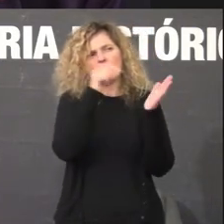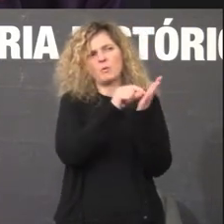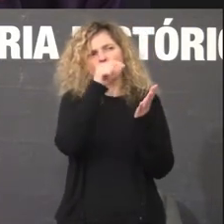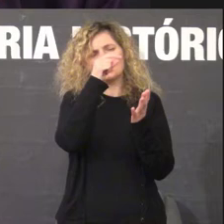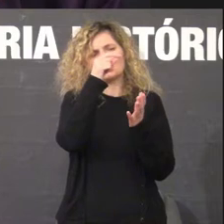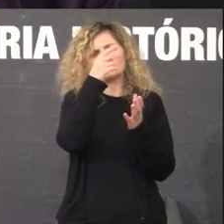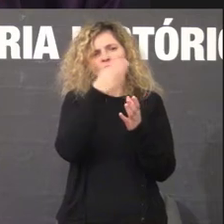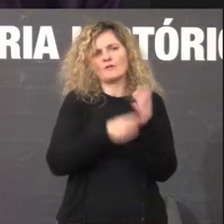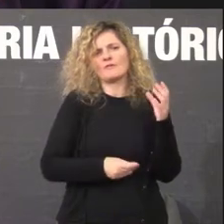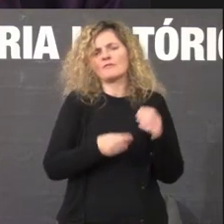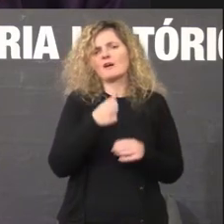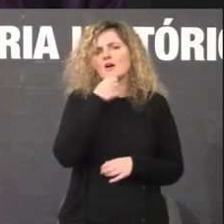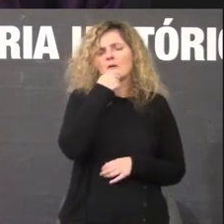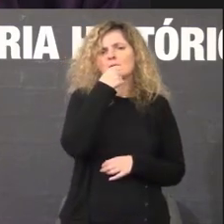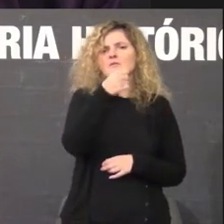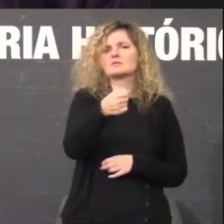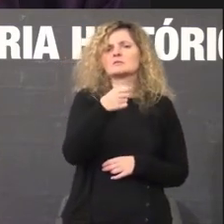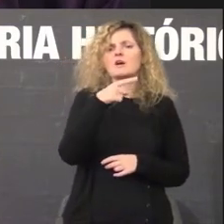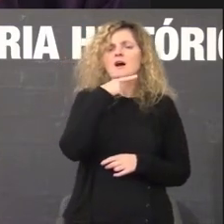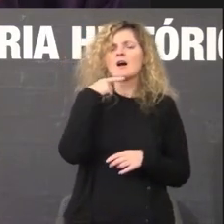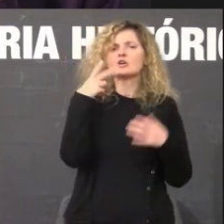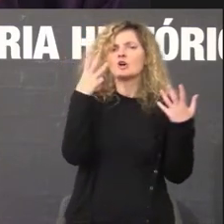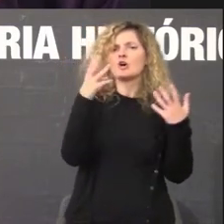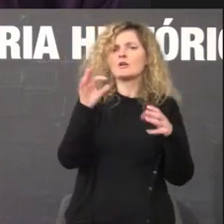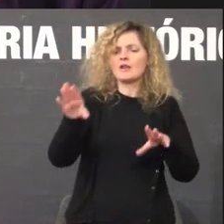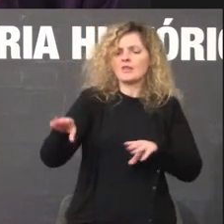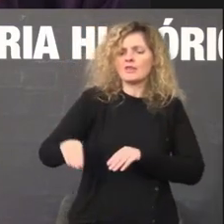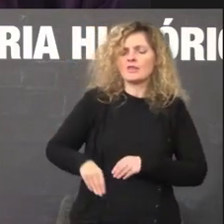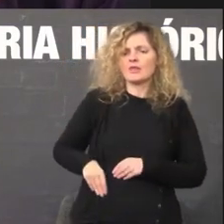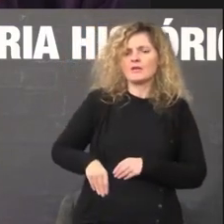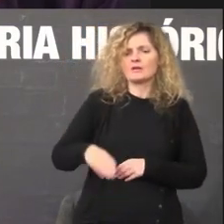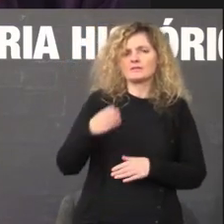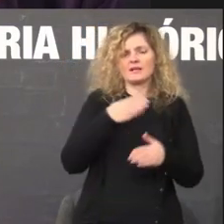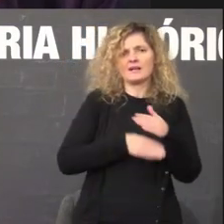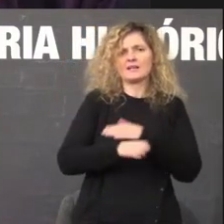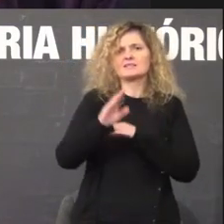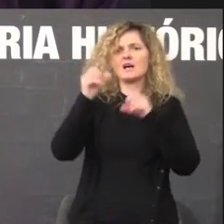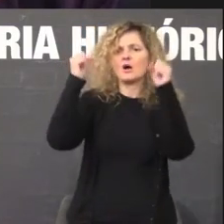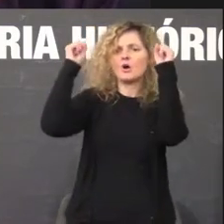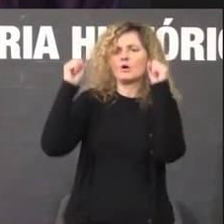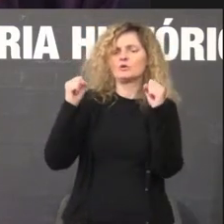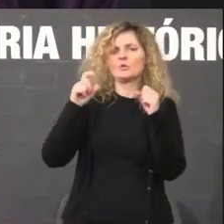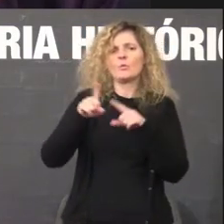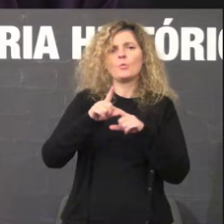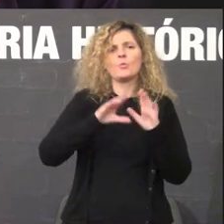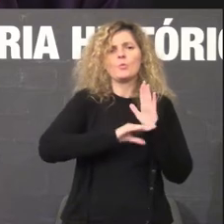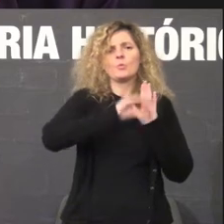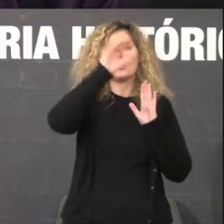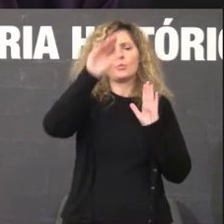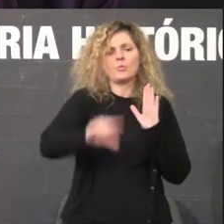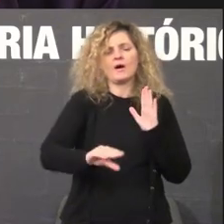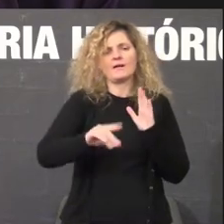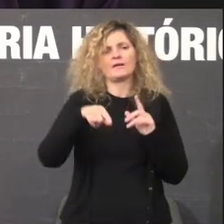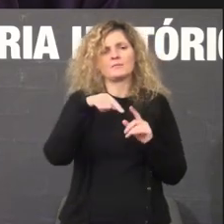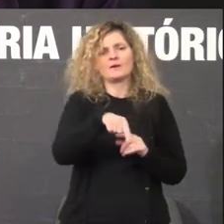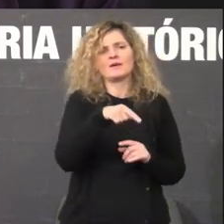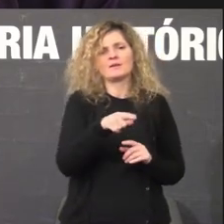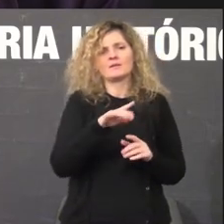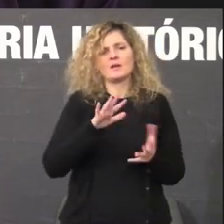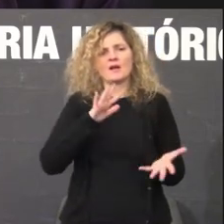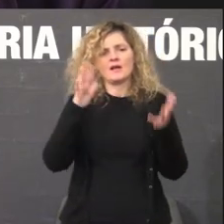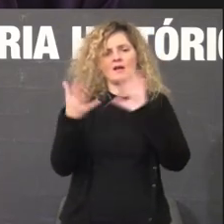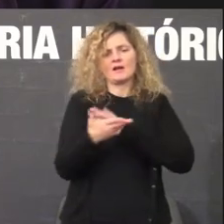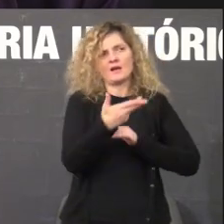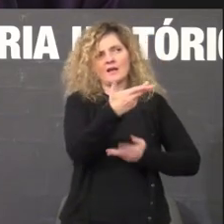falla o Partido Socialista nos anos 80 aceptar esa entrada na OTAN como un pagamento a esa transición ou esa especie de